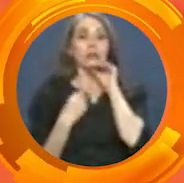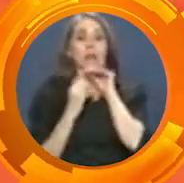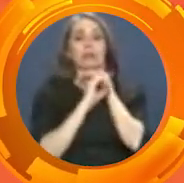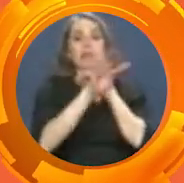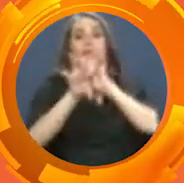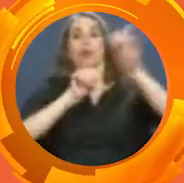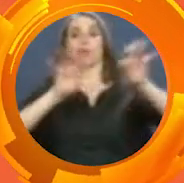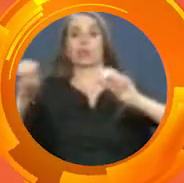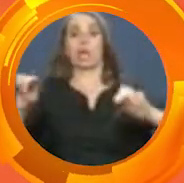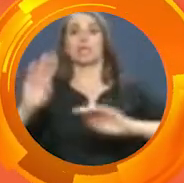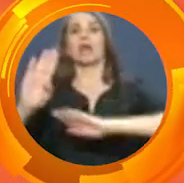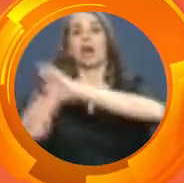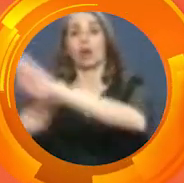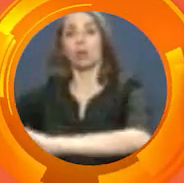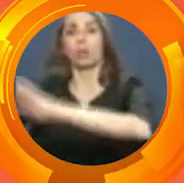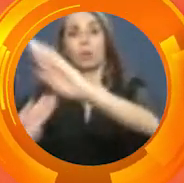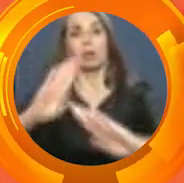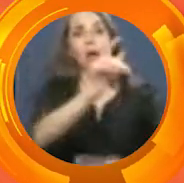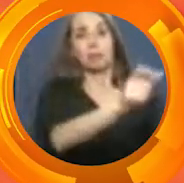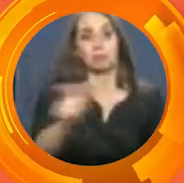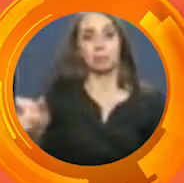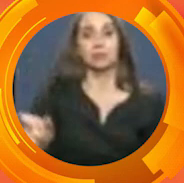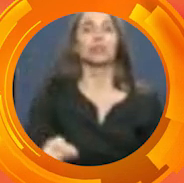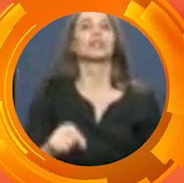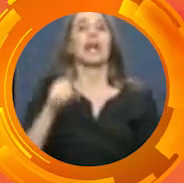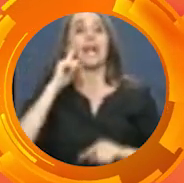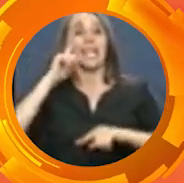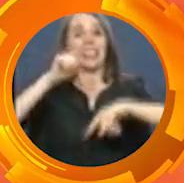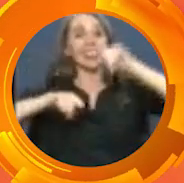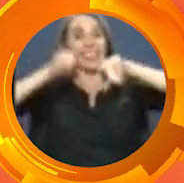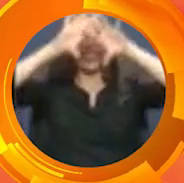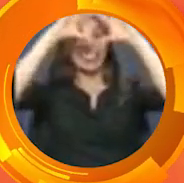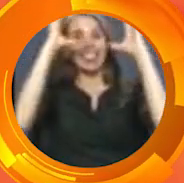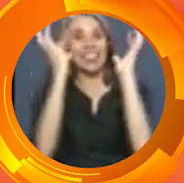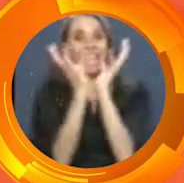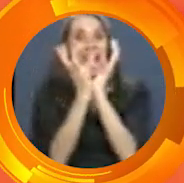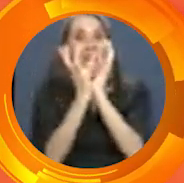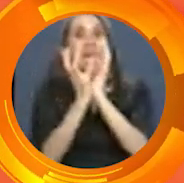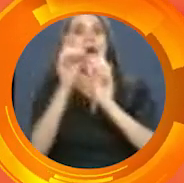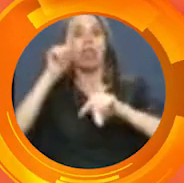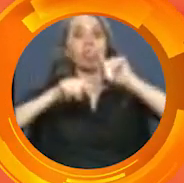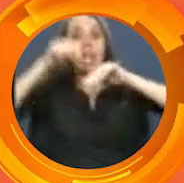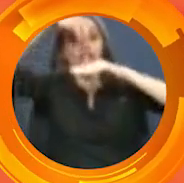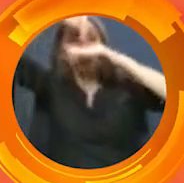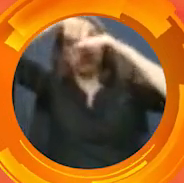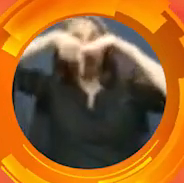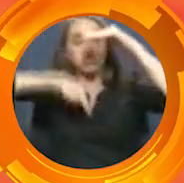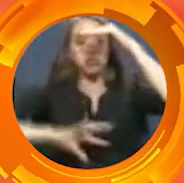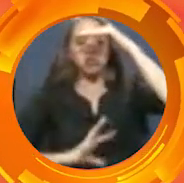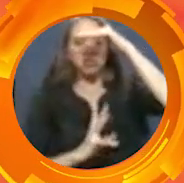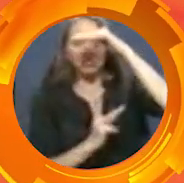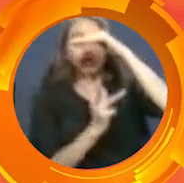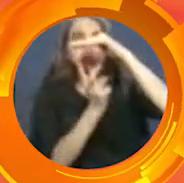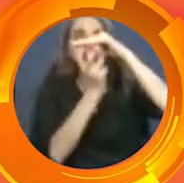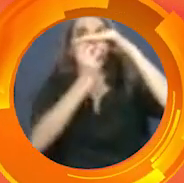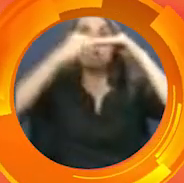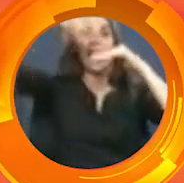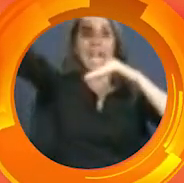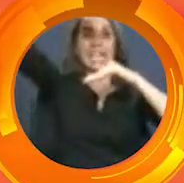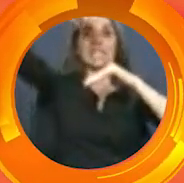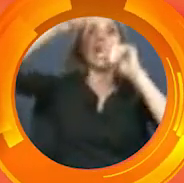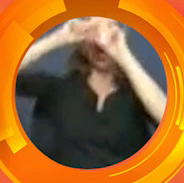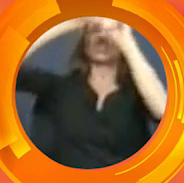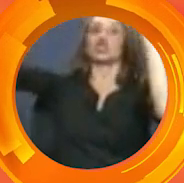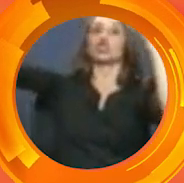también a los demás. Si bien la energía de la Tierra, la energía geotérmica, la energía del Sol están dando un gran beneficio al